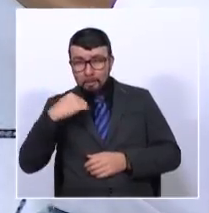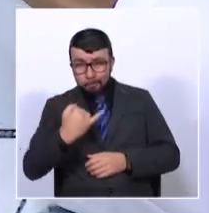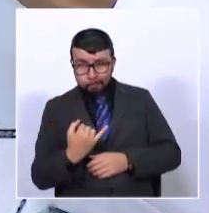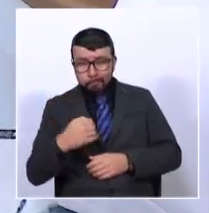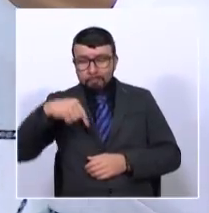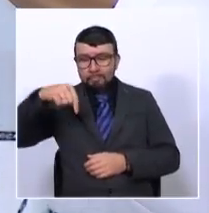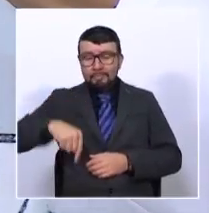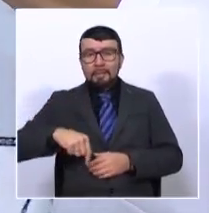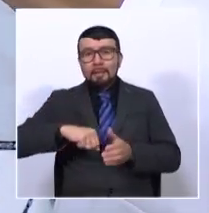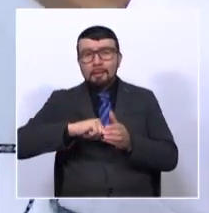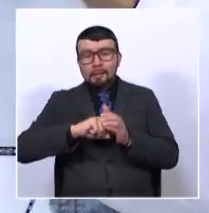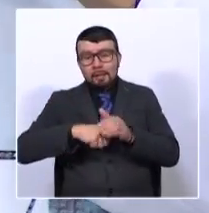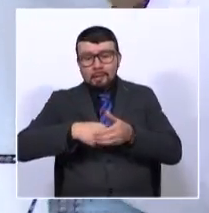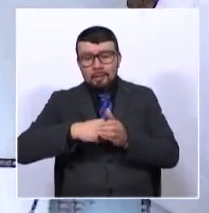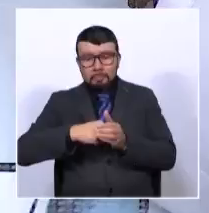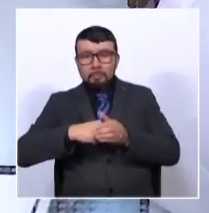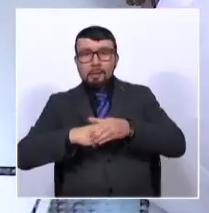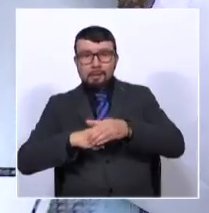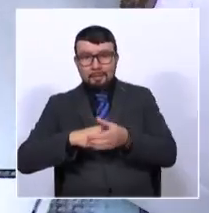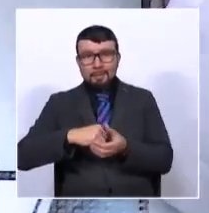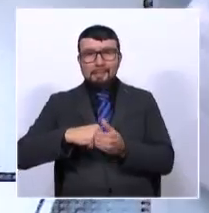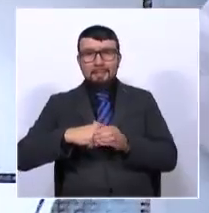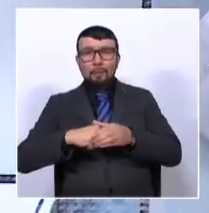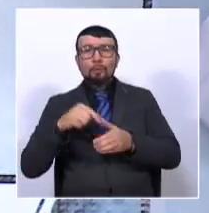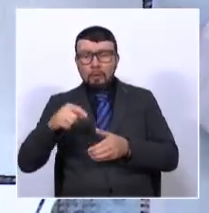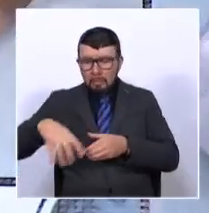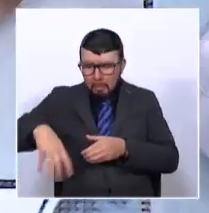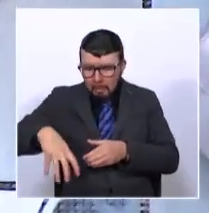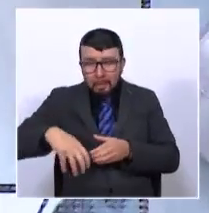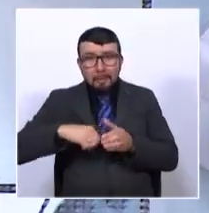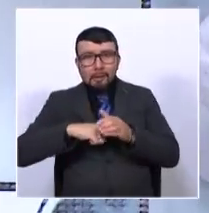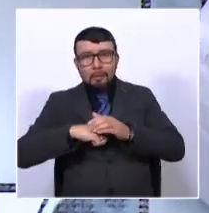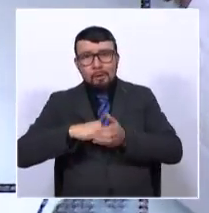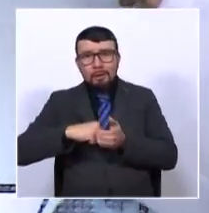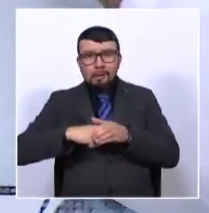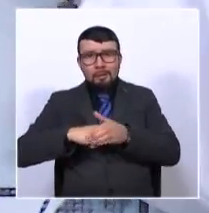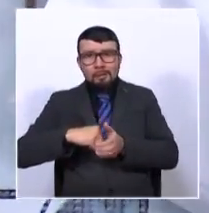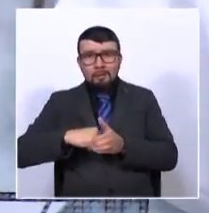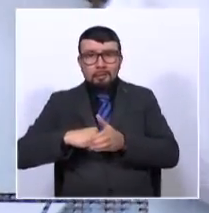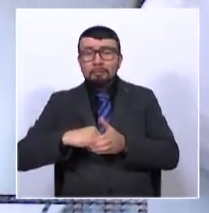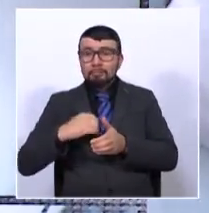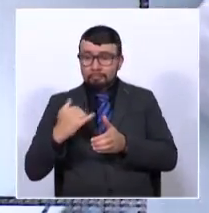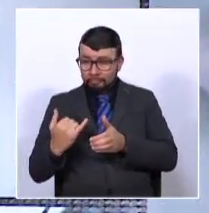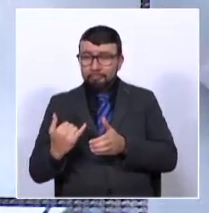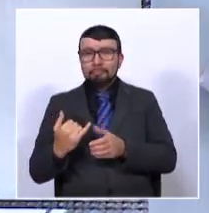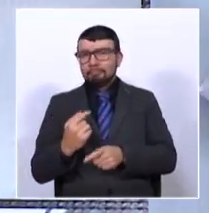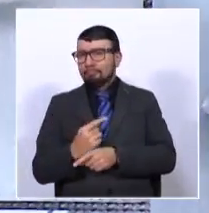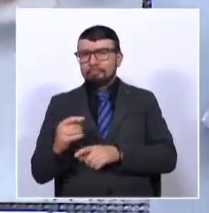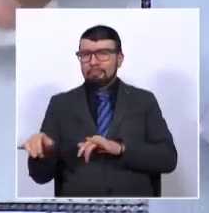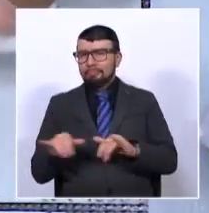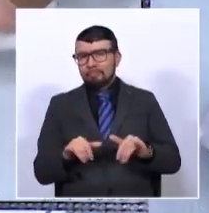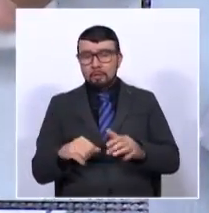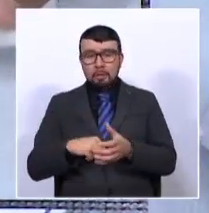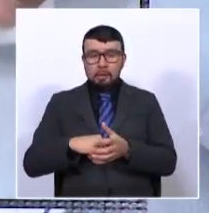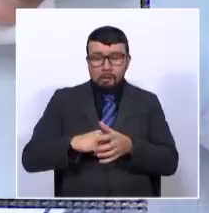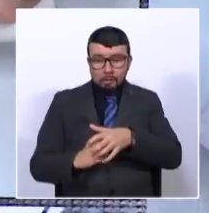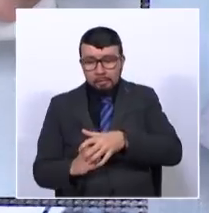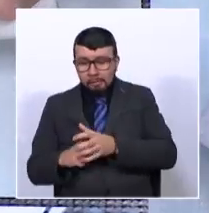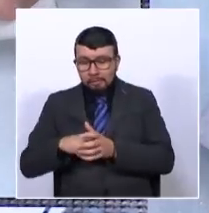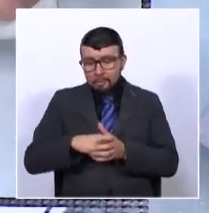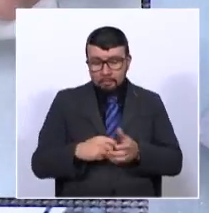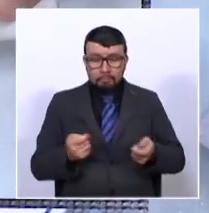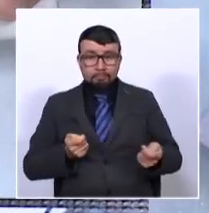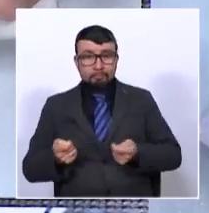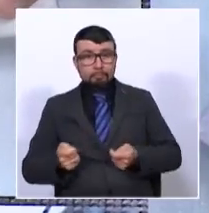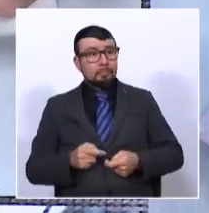ligamento, entonces es la rótula. La que se mueve, que ustedes... Eso, entonces mire que ya hace esta función de estabilizar la rodilla, ahí